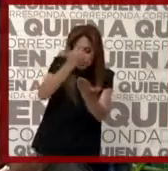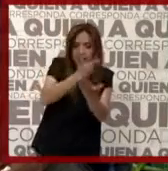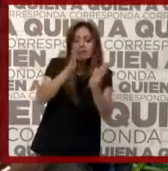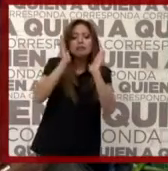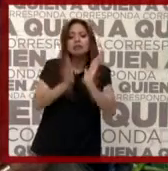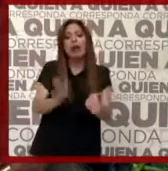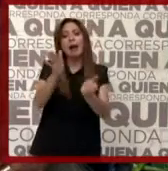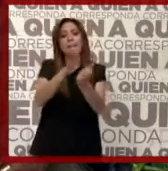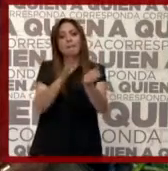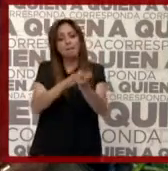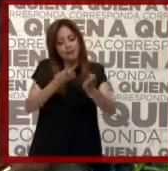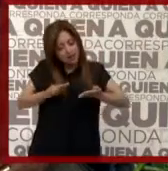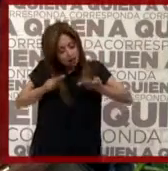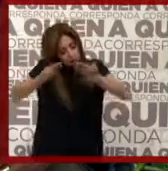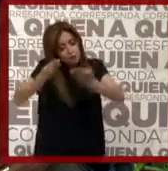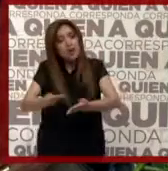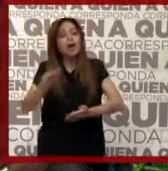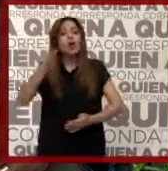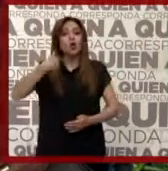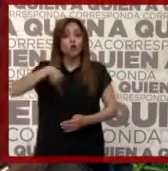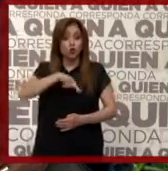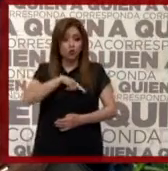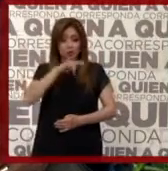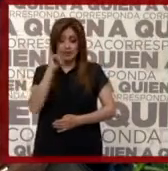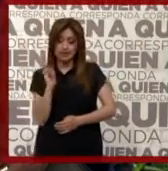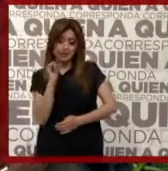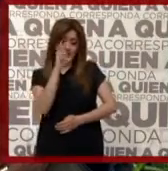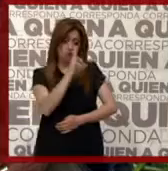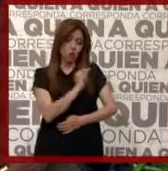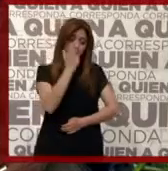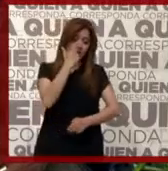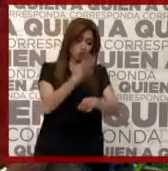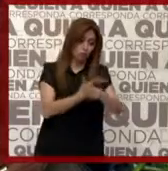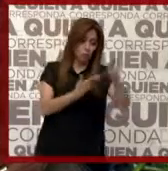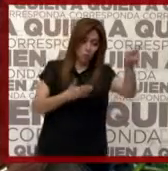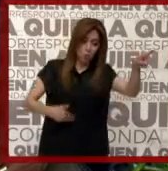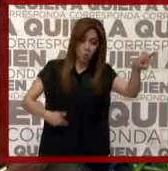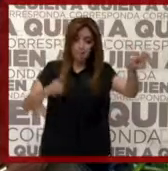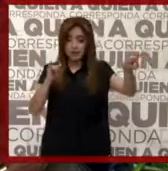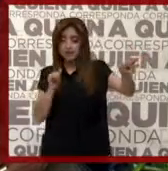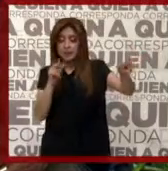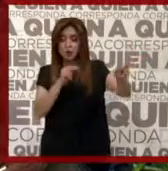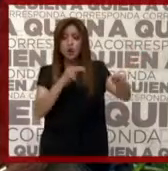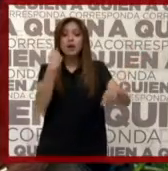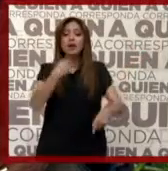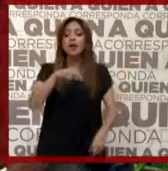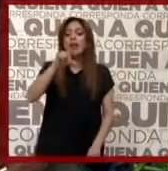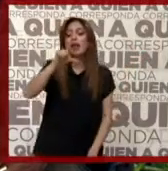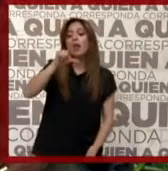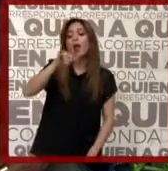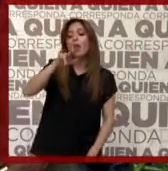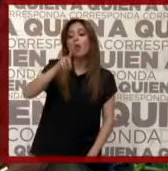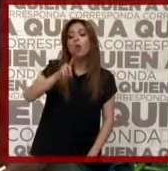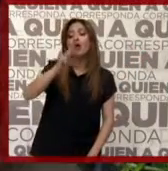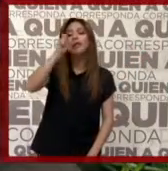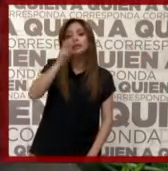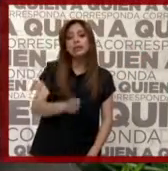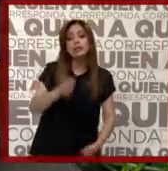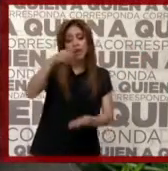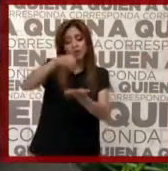y ahí podemos decir si hay responsabilidad o no life o sea se emite un laudo que tiene carácter de sentencia